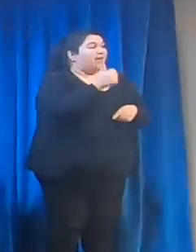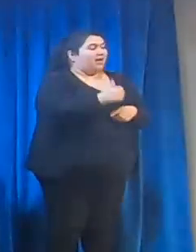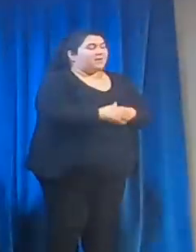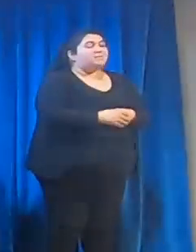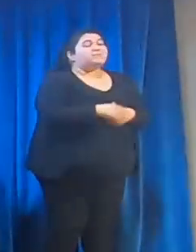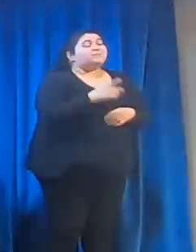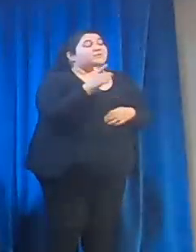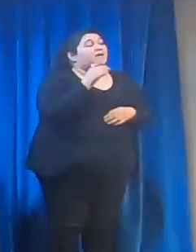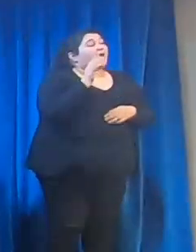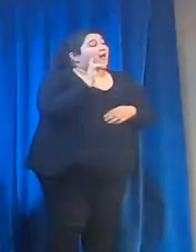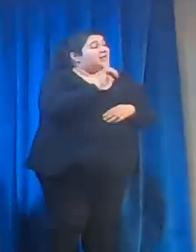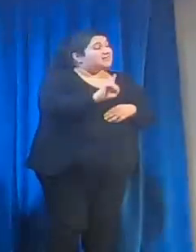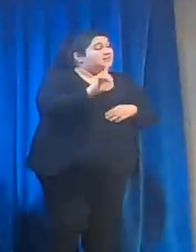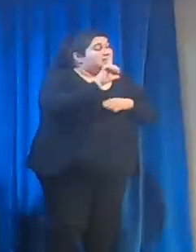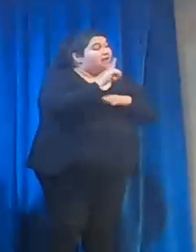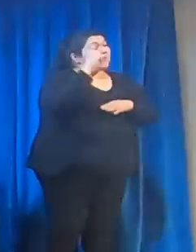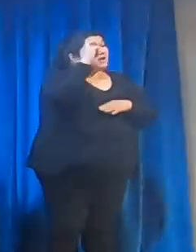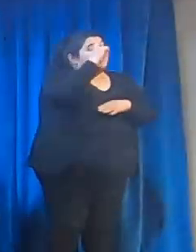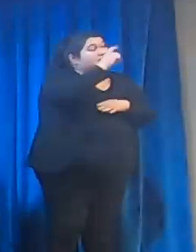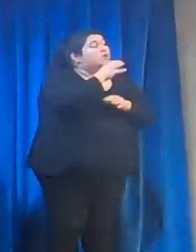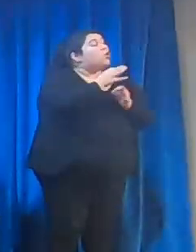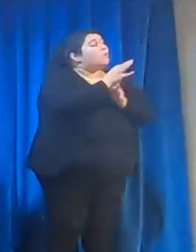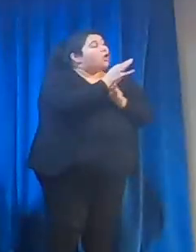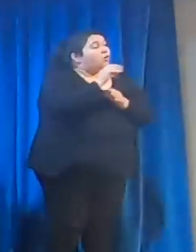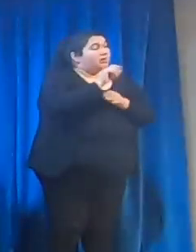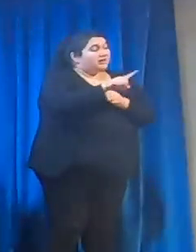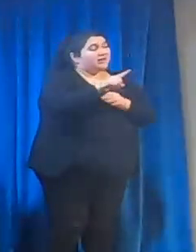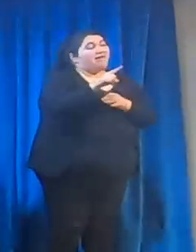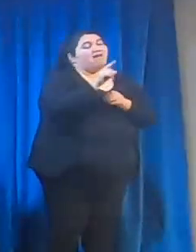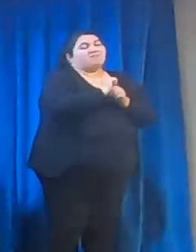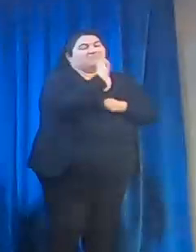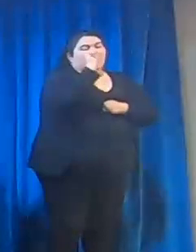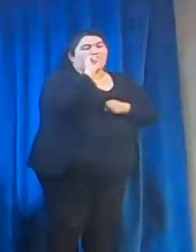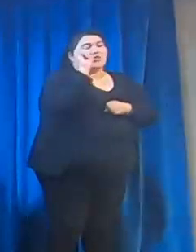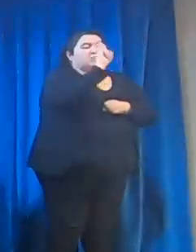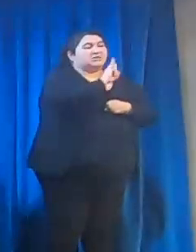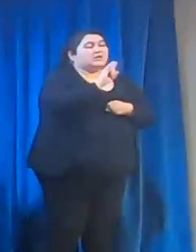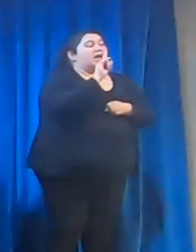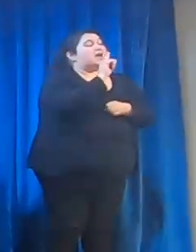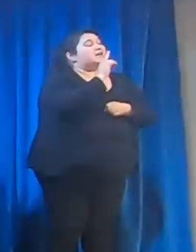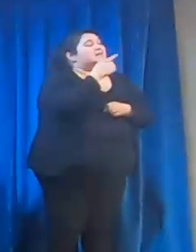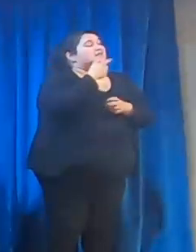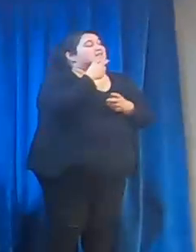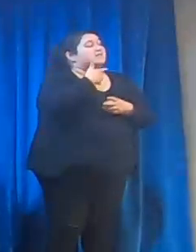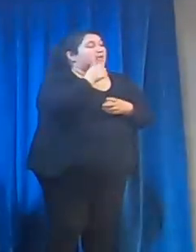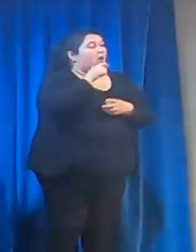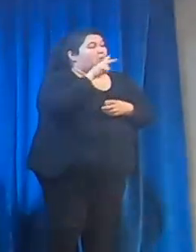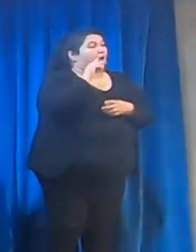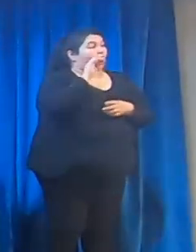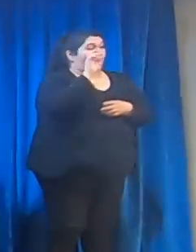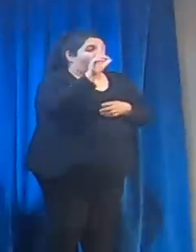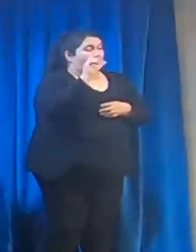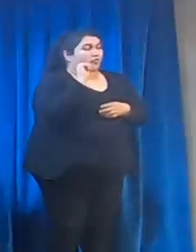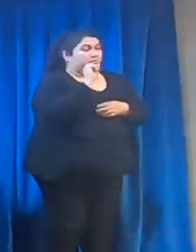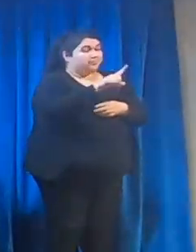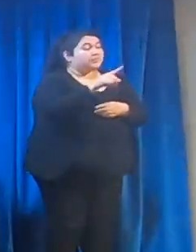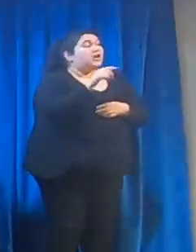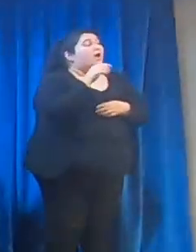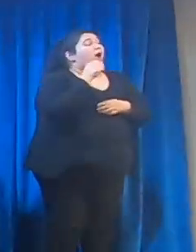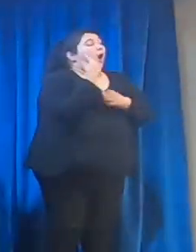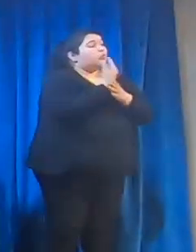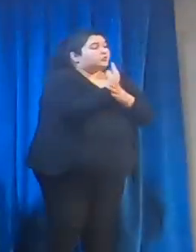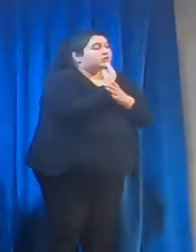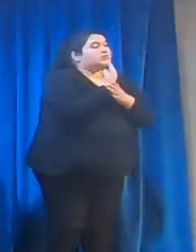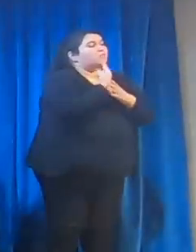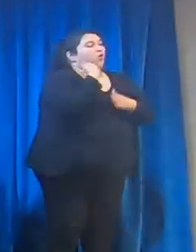Es licenciada en psicopedagogía de la Universidad del Salvador, posgraduada en autismo y otros trastornos generalizados del